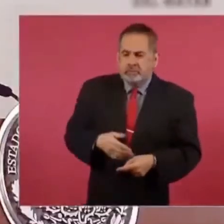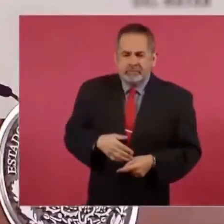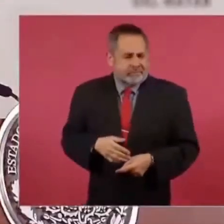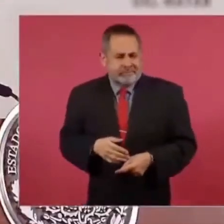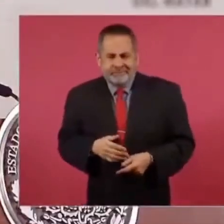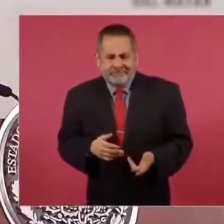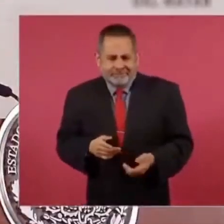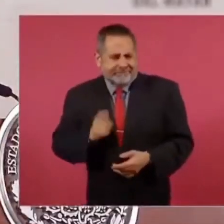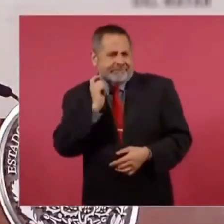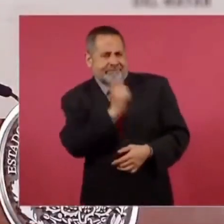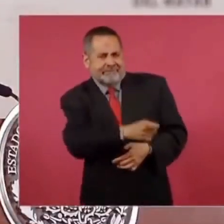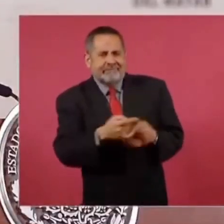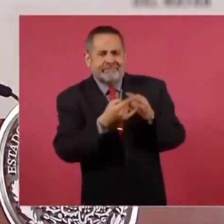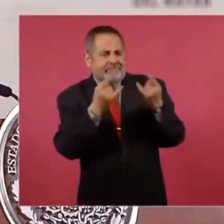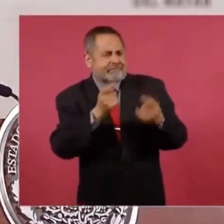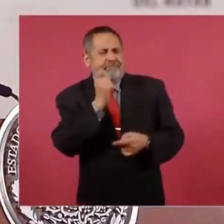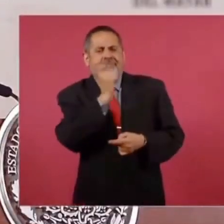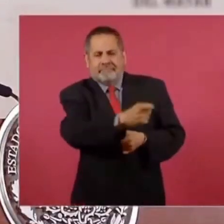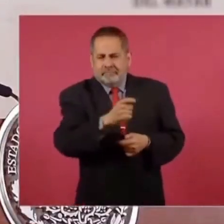conservadores?